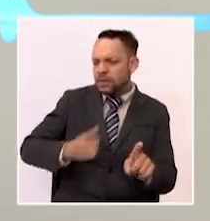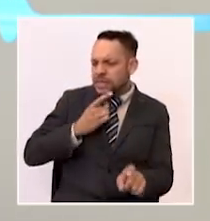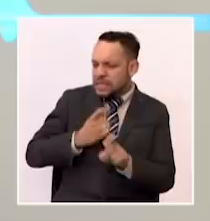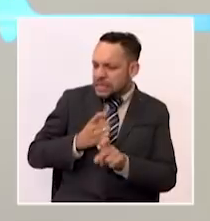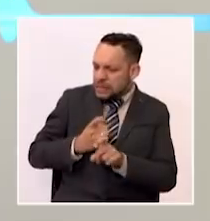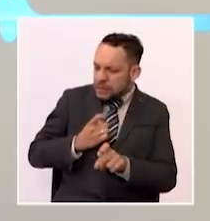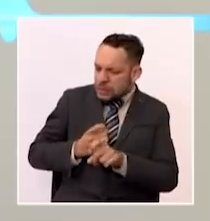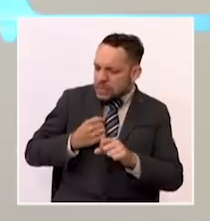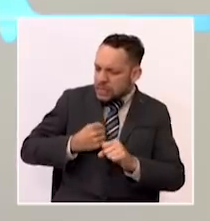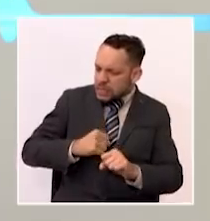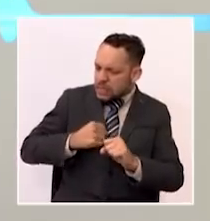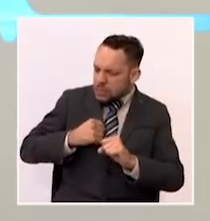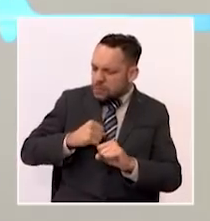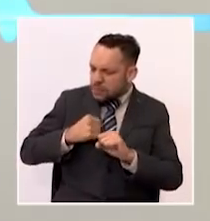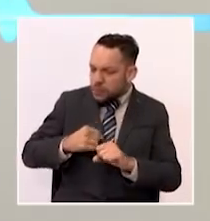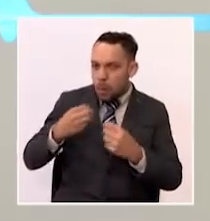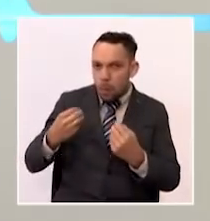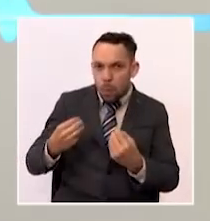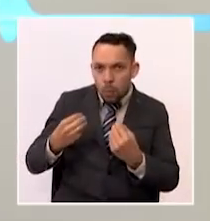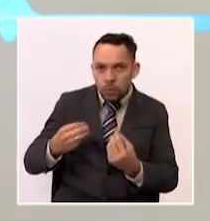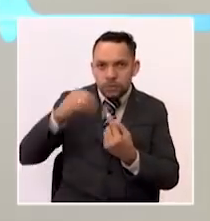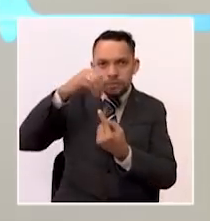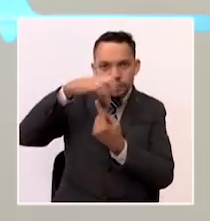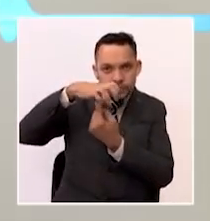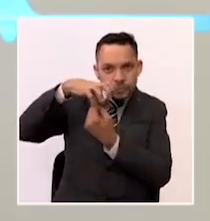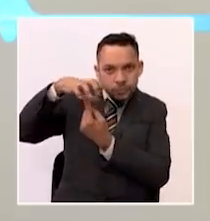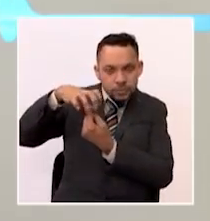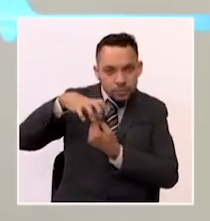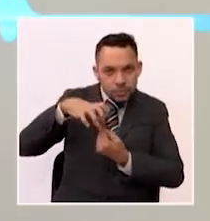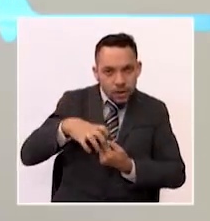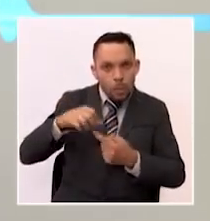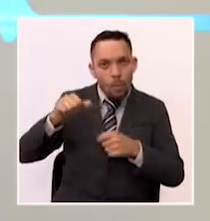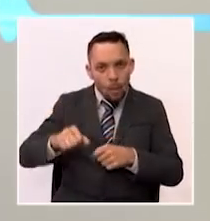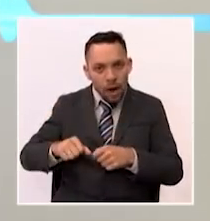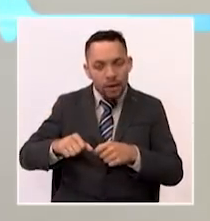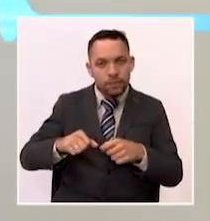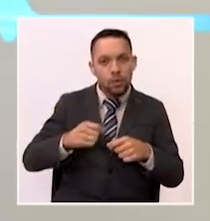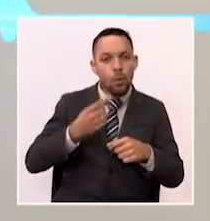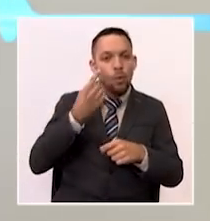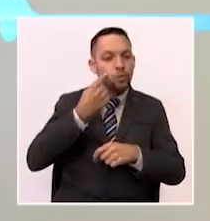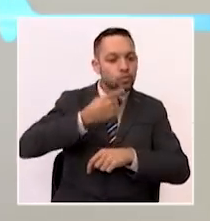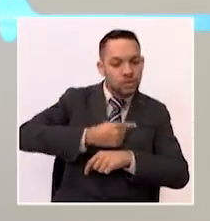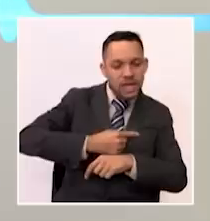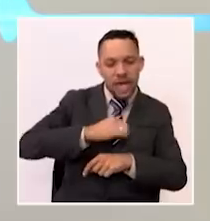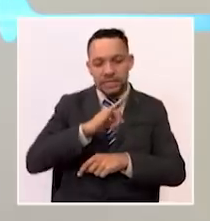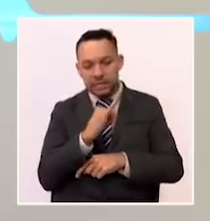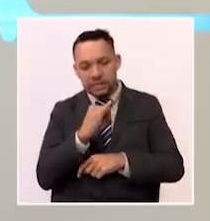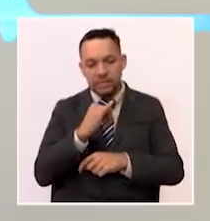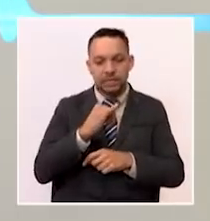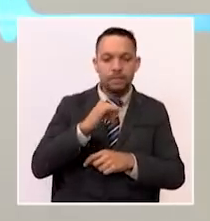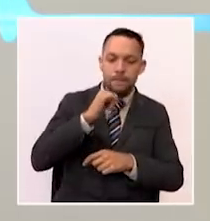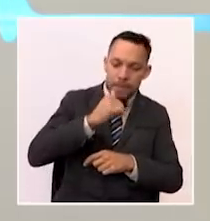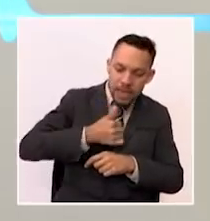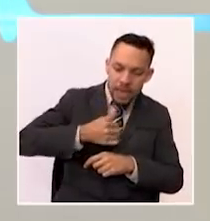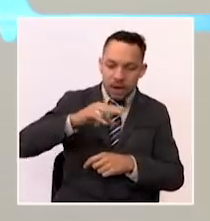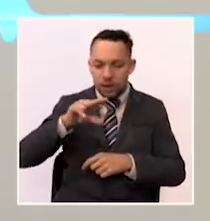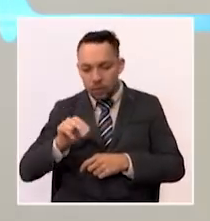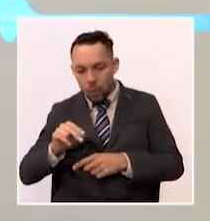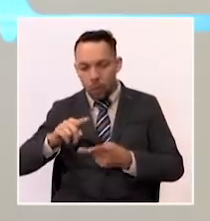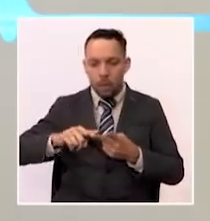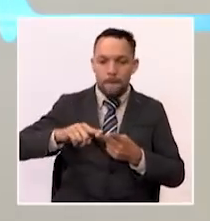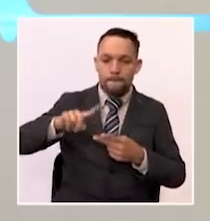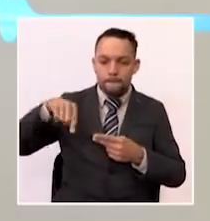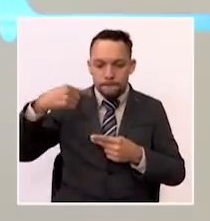que ya tienen la característica que les cuento, pueden hacerlo día de por medio mientras se va ese flujo, y ya luego una forma de mantener la vagina